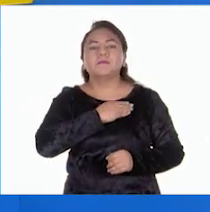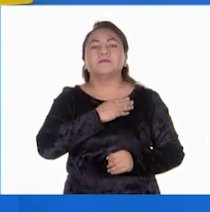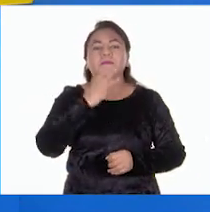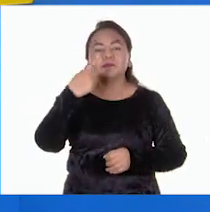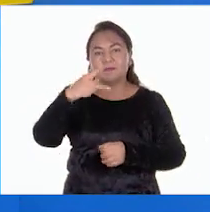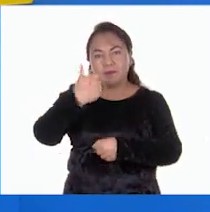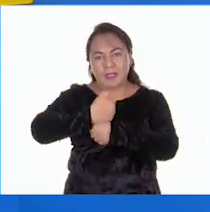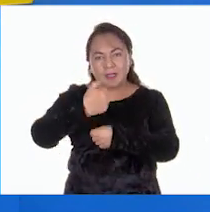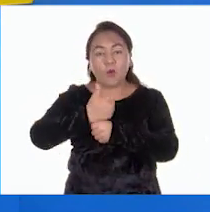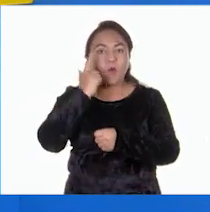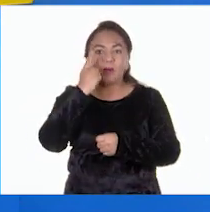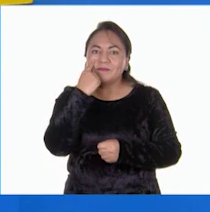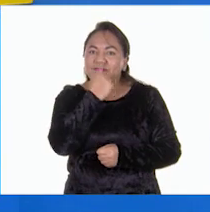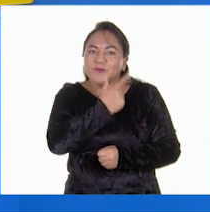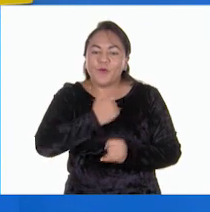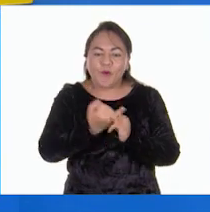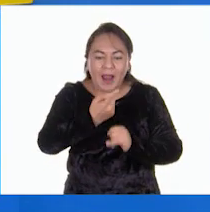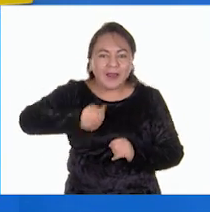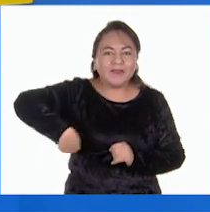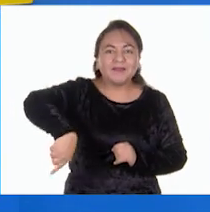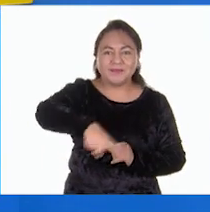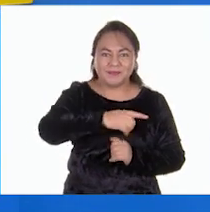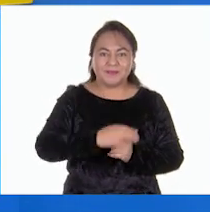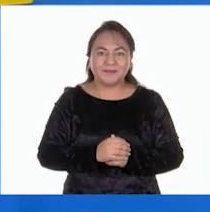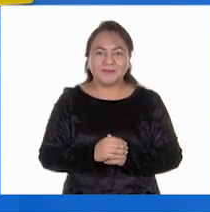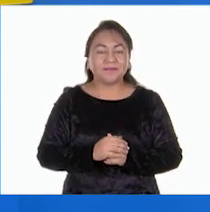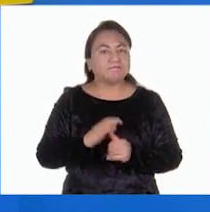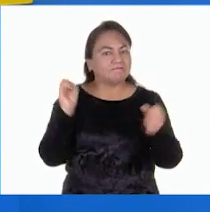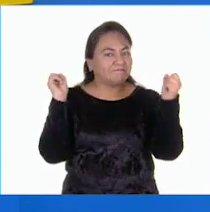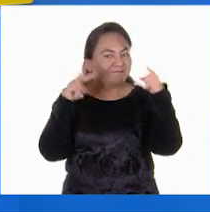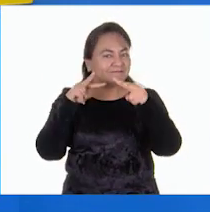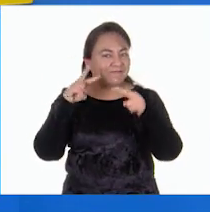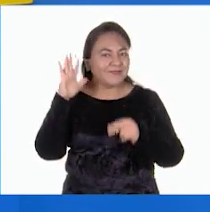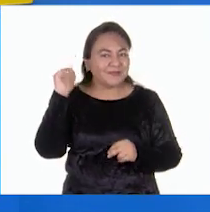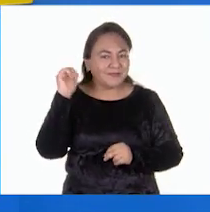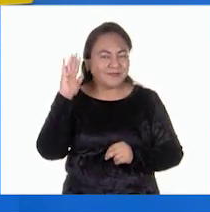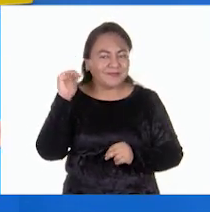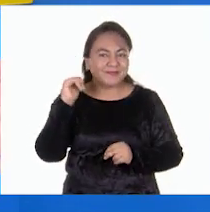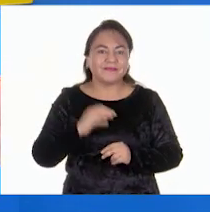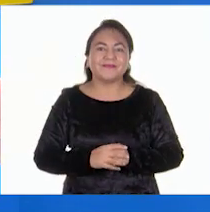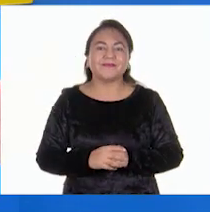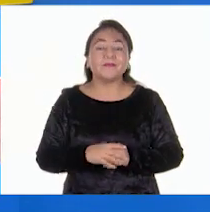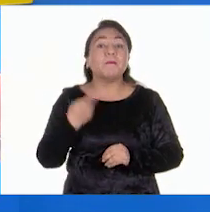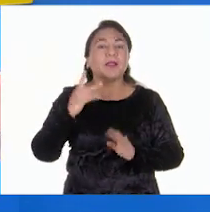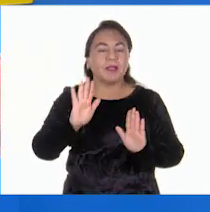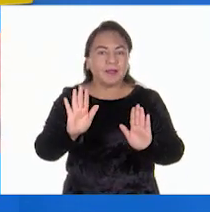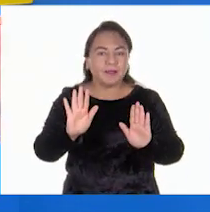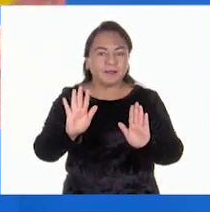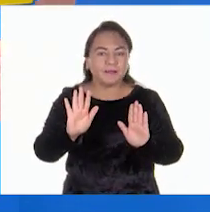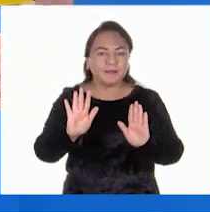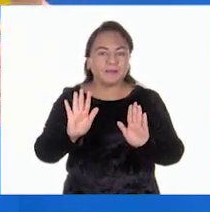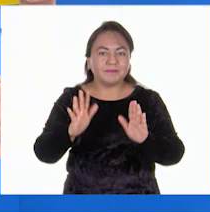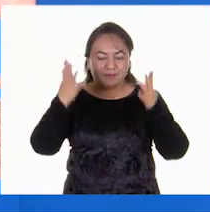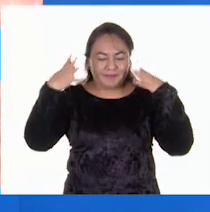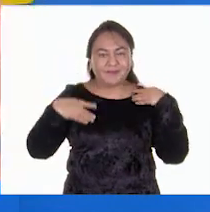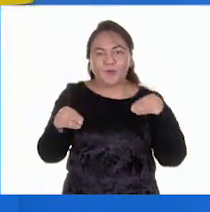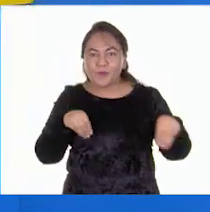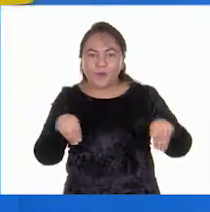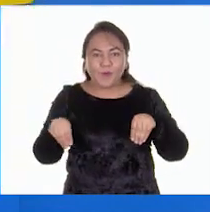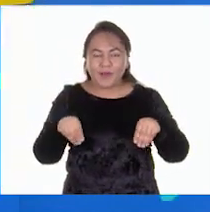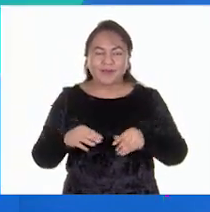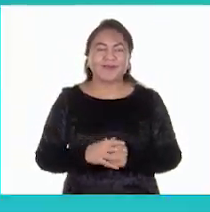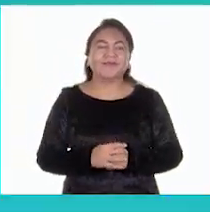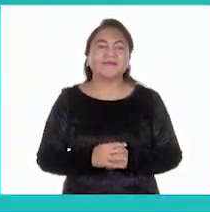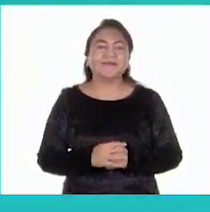Y espero que lo hayan disfrutado tanto como nosotros. Nos vemos hasta la próxima. Pero antes, a movernos un poco.